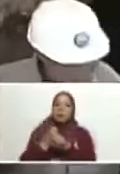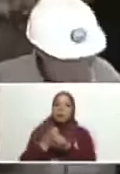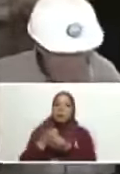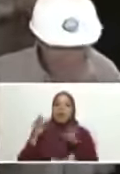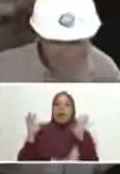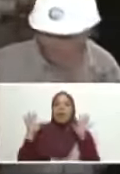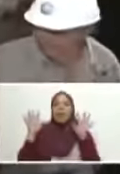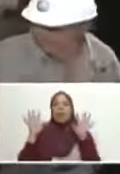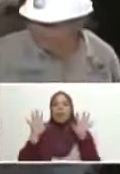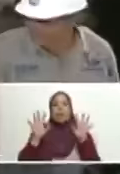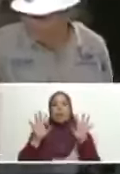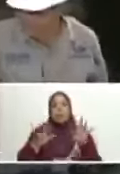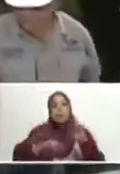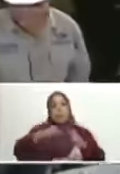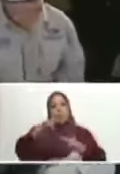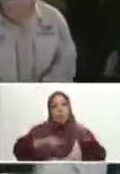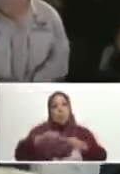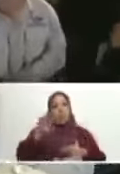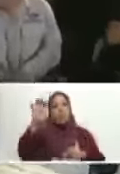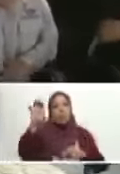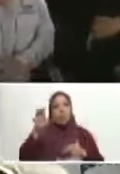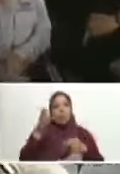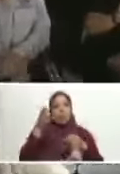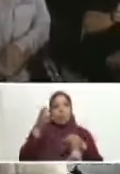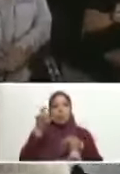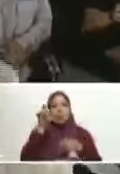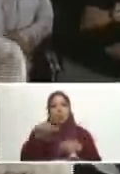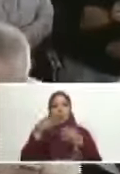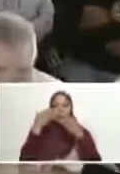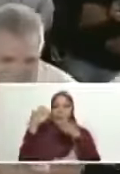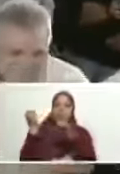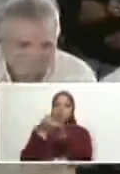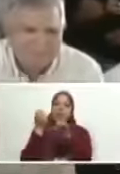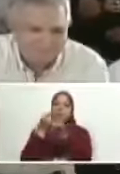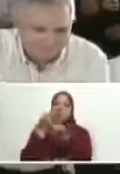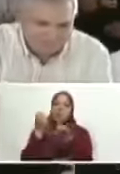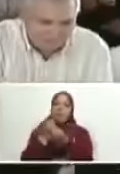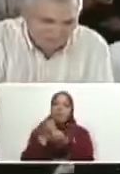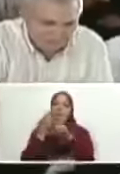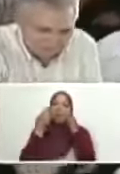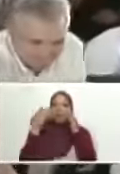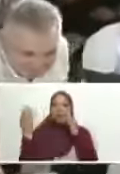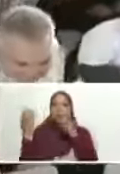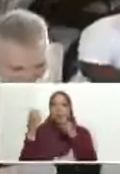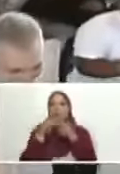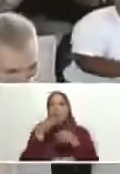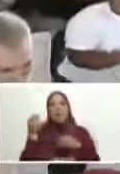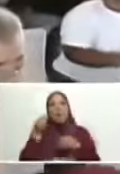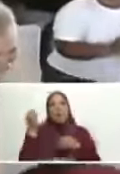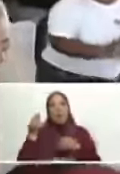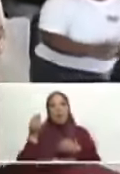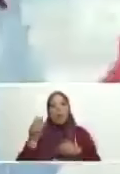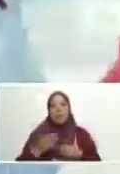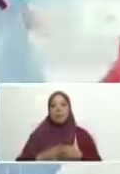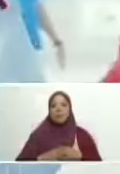son constructores de la nación. Los trabajadores, las trabajadoras, pura juventud.